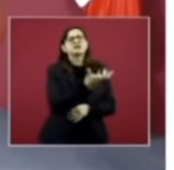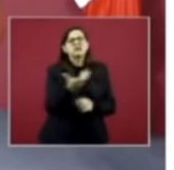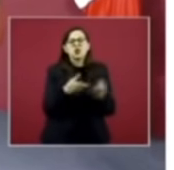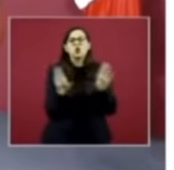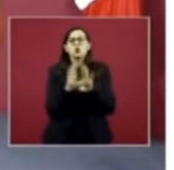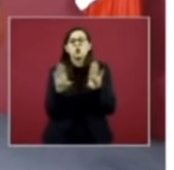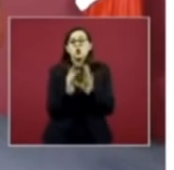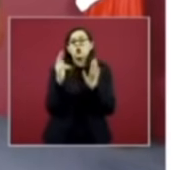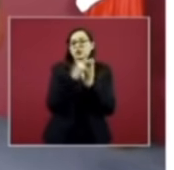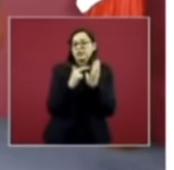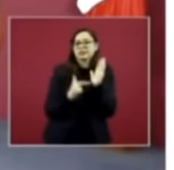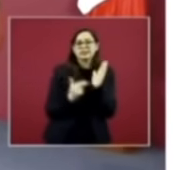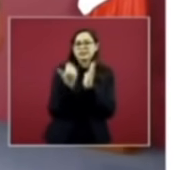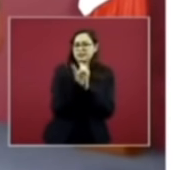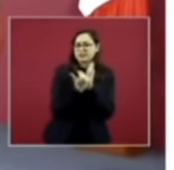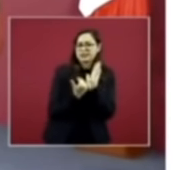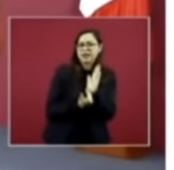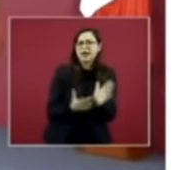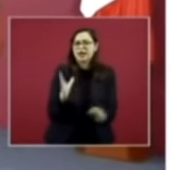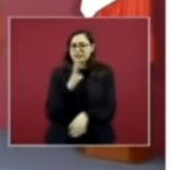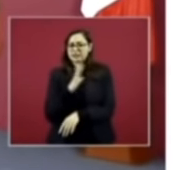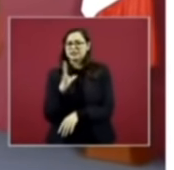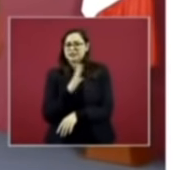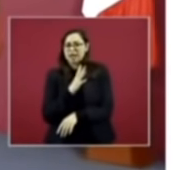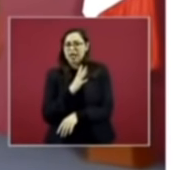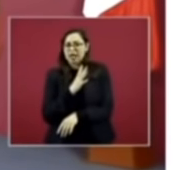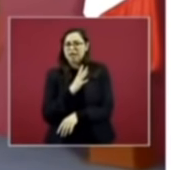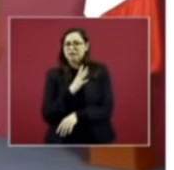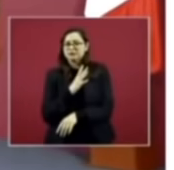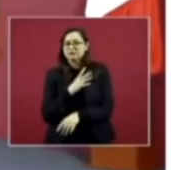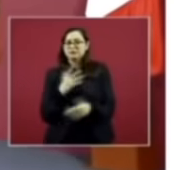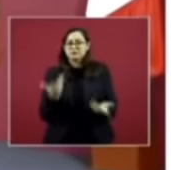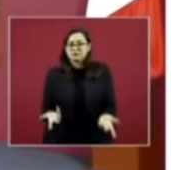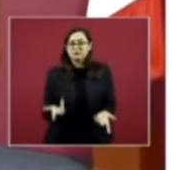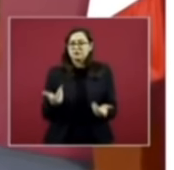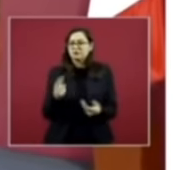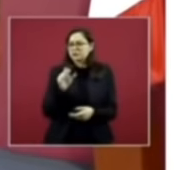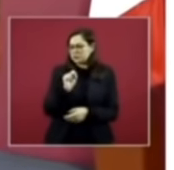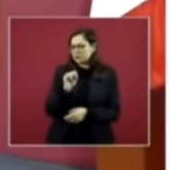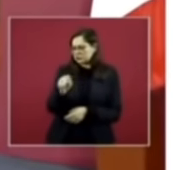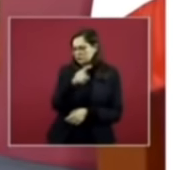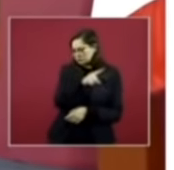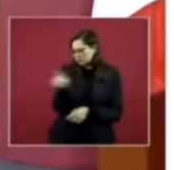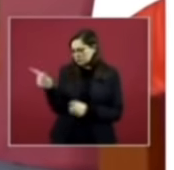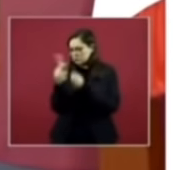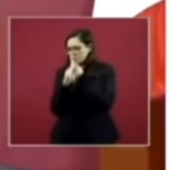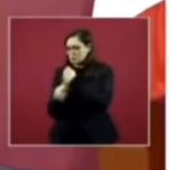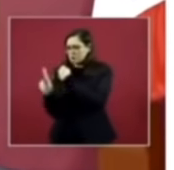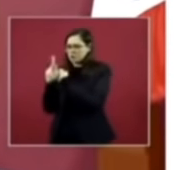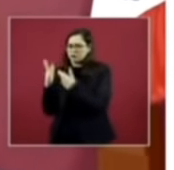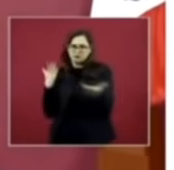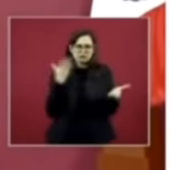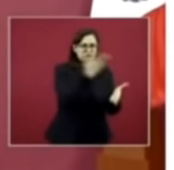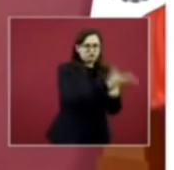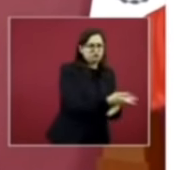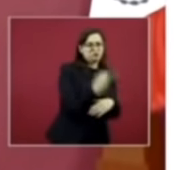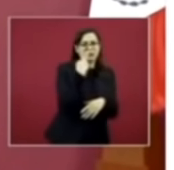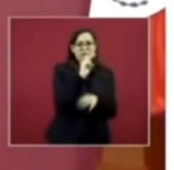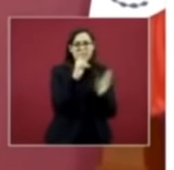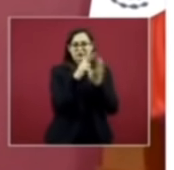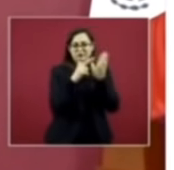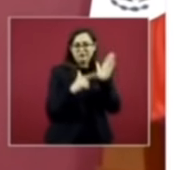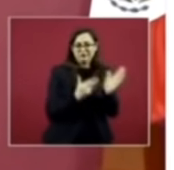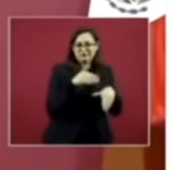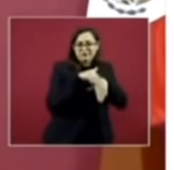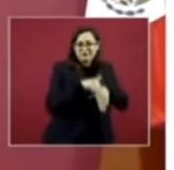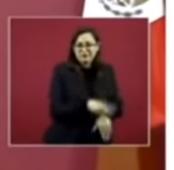no van a 63 libres de sus órganos entonces que